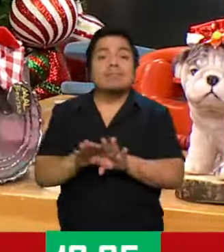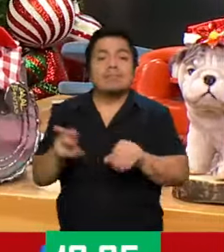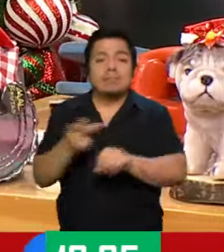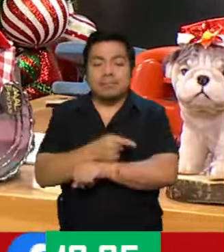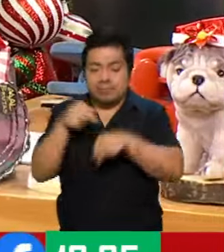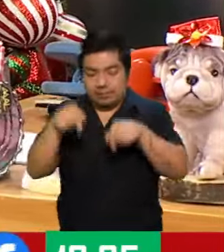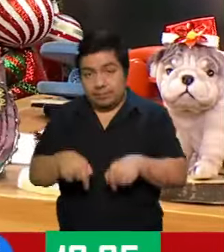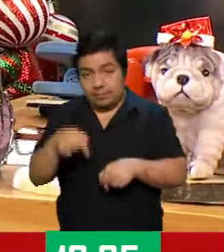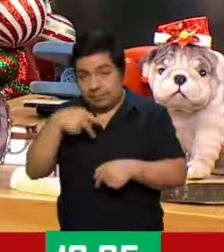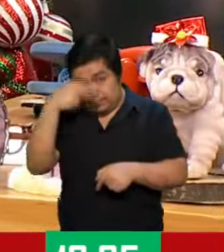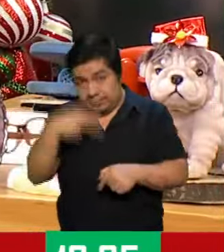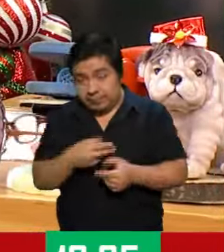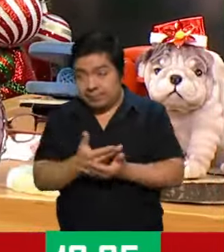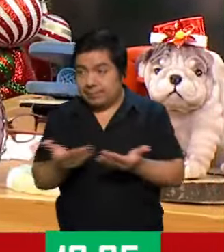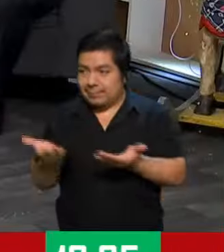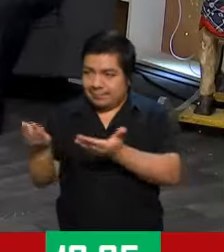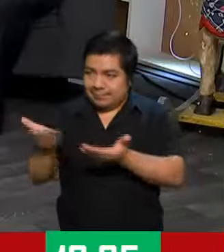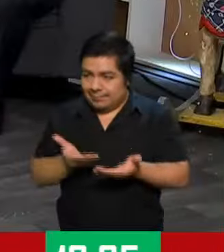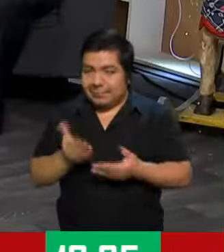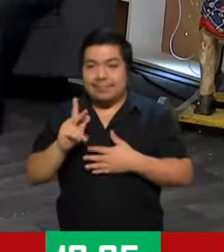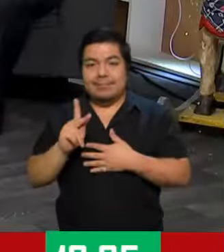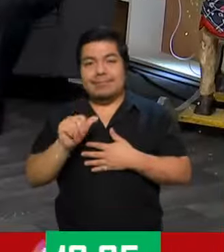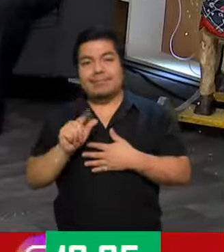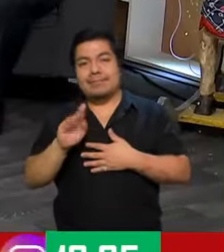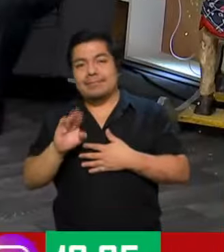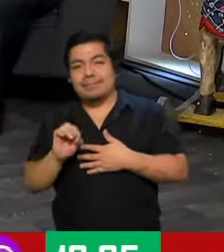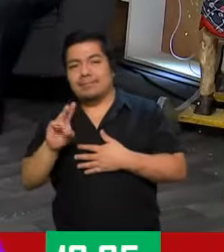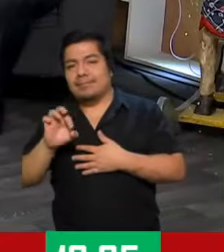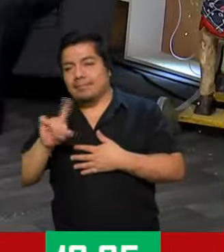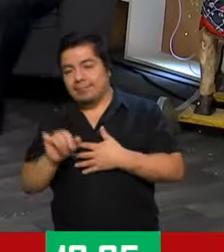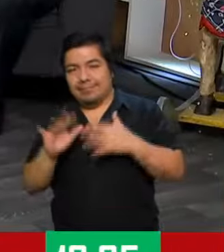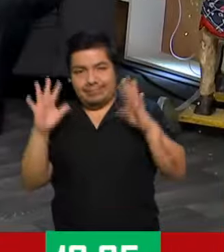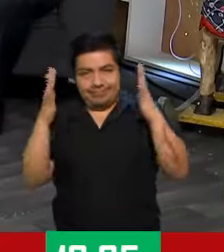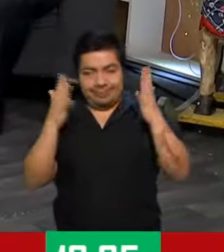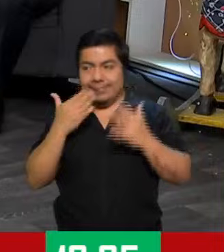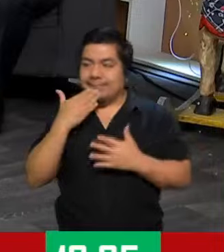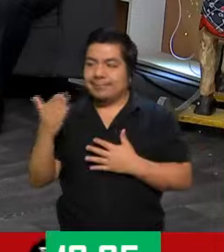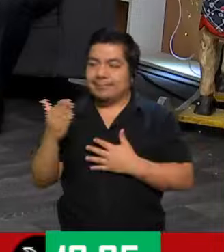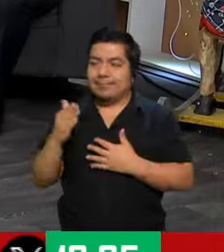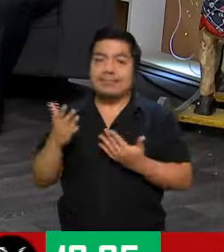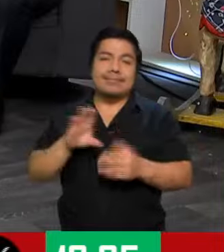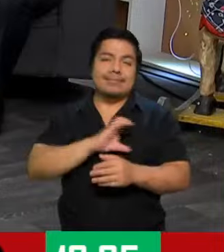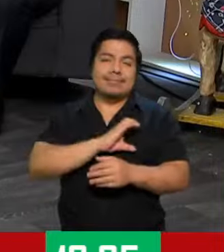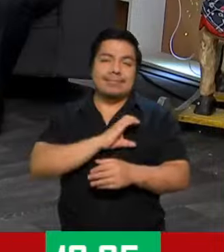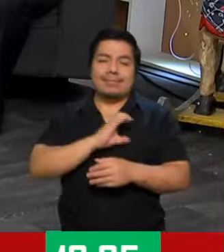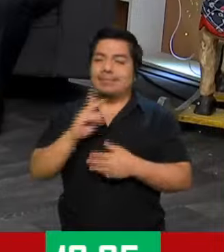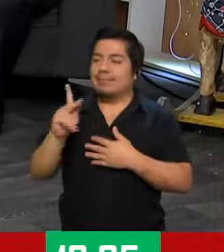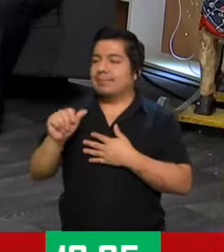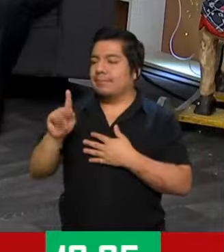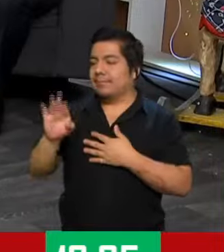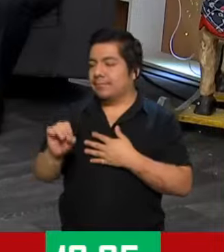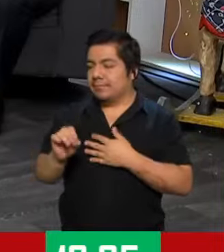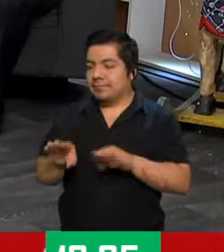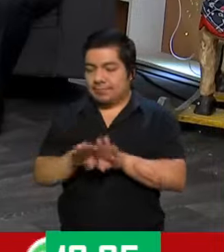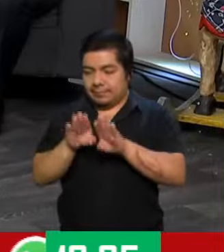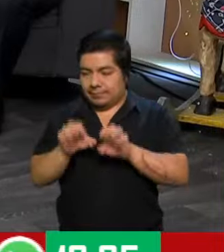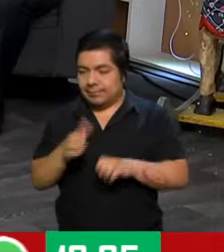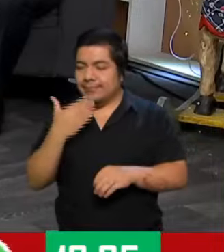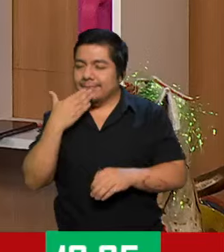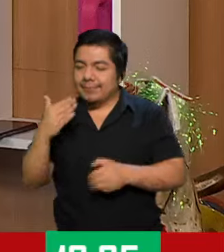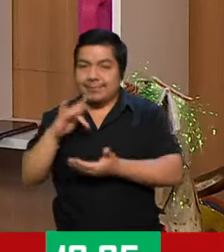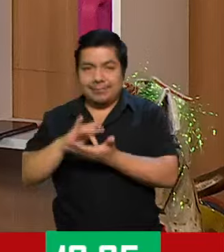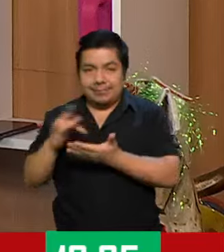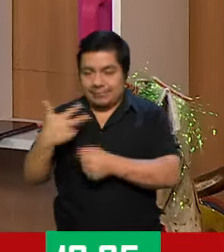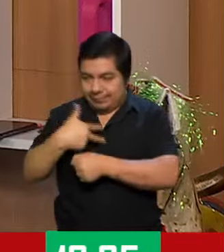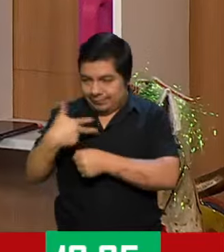acá. ¡Pablo Vázquez Camacho! ¿Cómo estás, Pablo? Mi querido Pablo, ¿cómo estás? Todo muy bien, muchas gracias por la invitación.